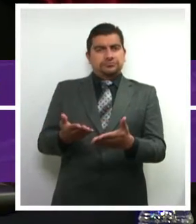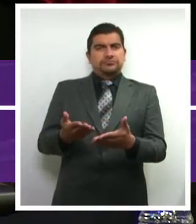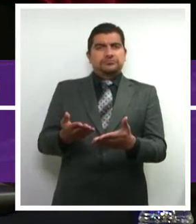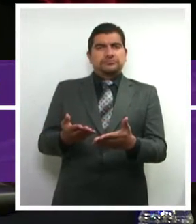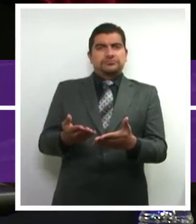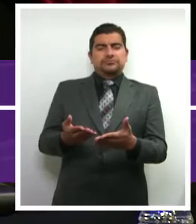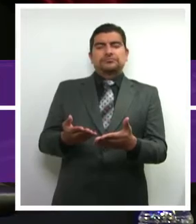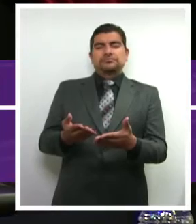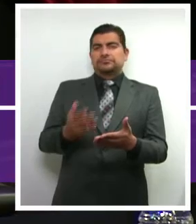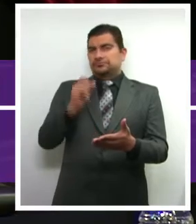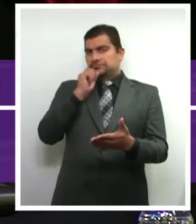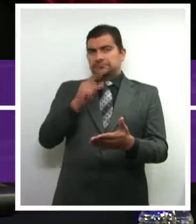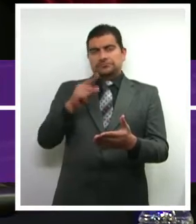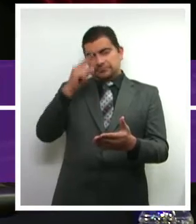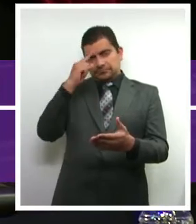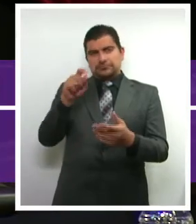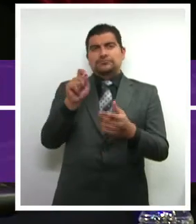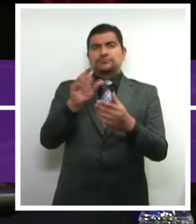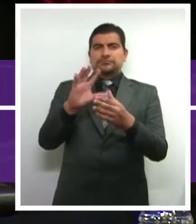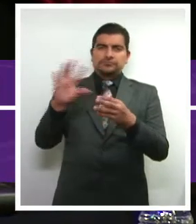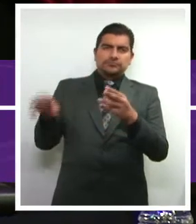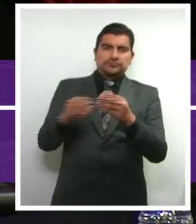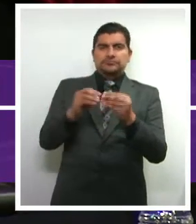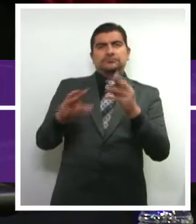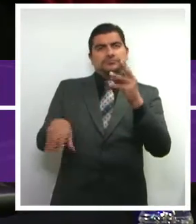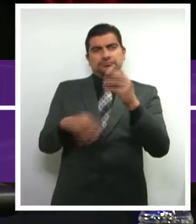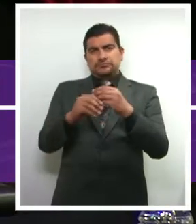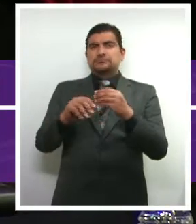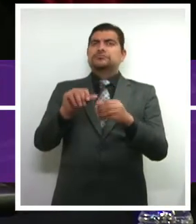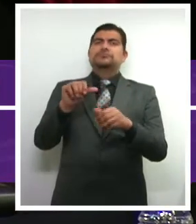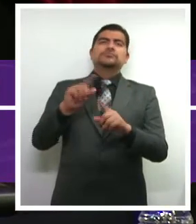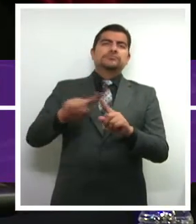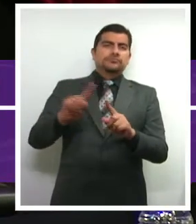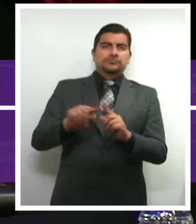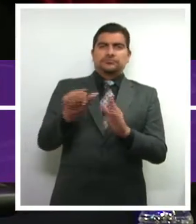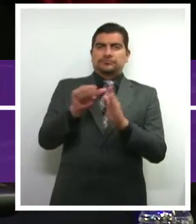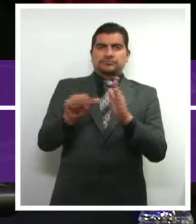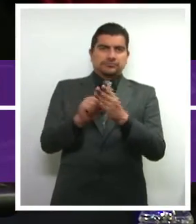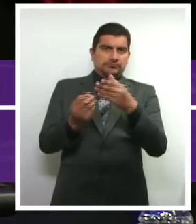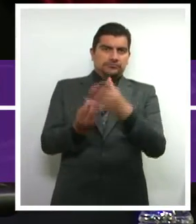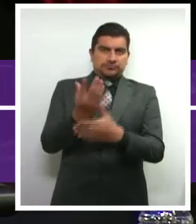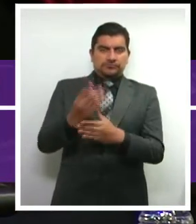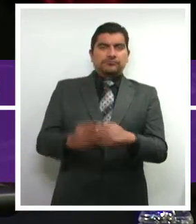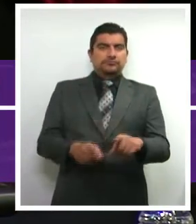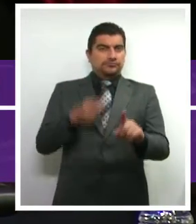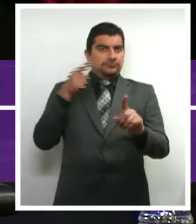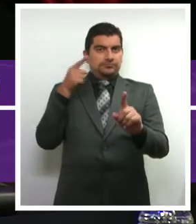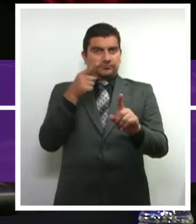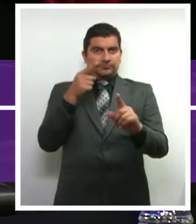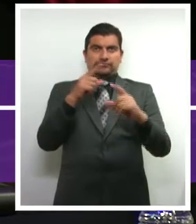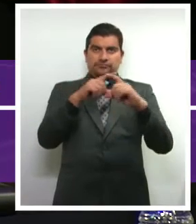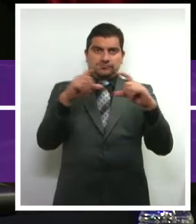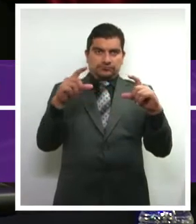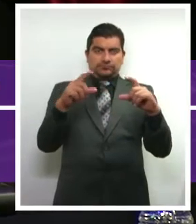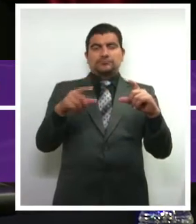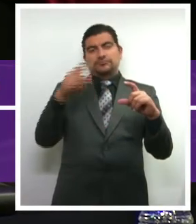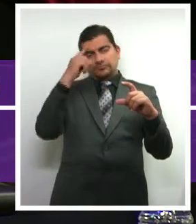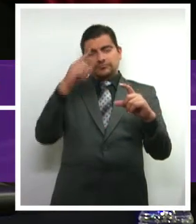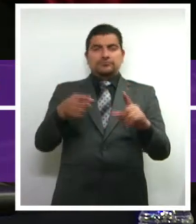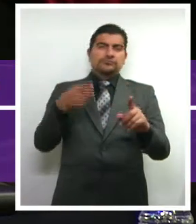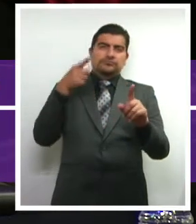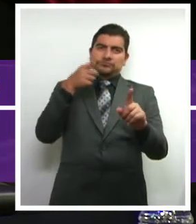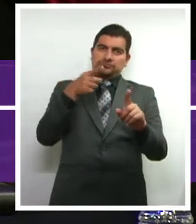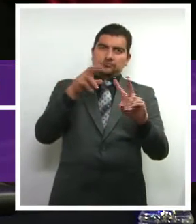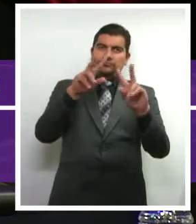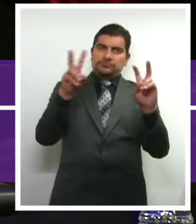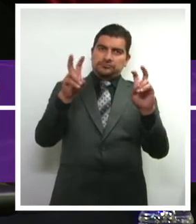plantea la integración de artículos nuevos. Uno que va dirigido a